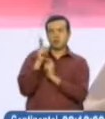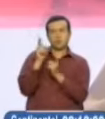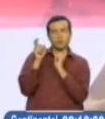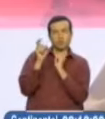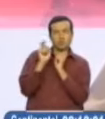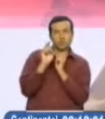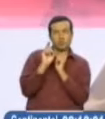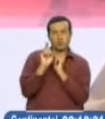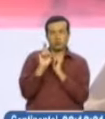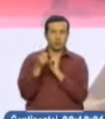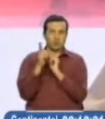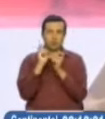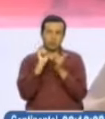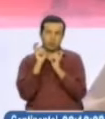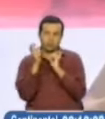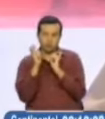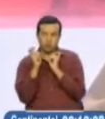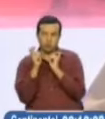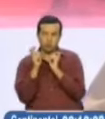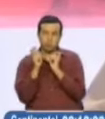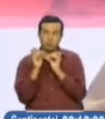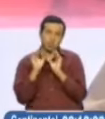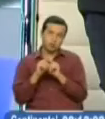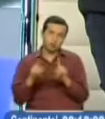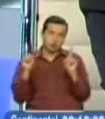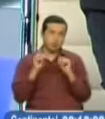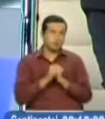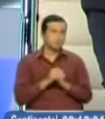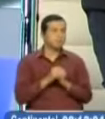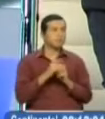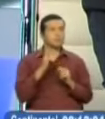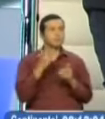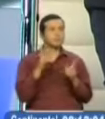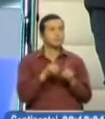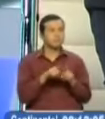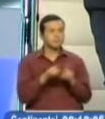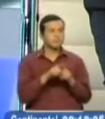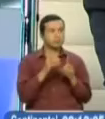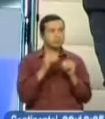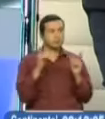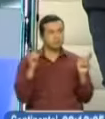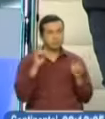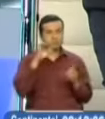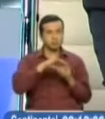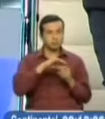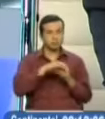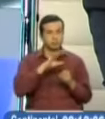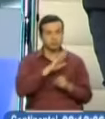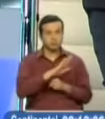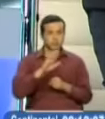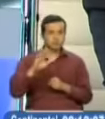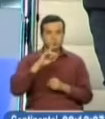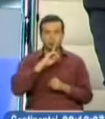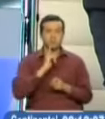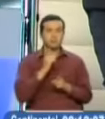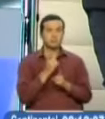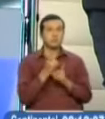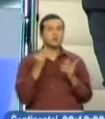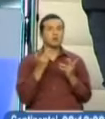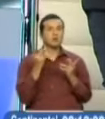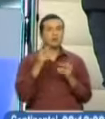poco los hilos del Alianza País, ¿no? Otra cosa que fue un común denominador en esta campaña electoral fue